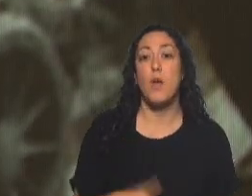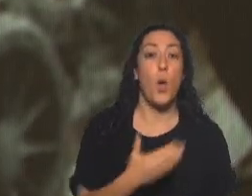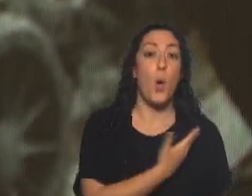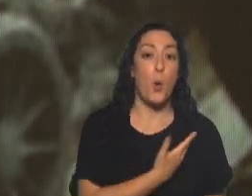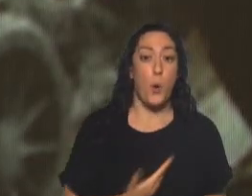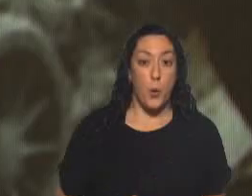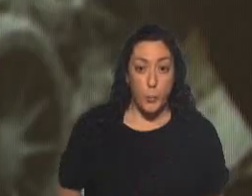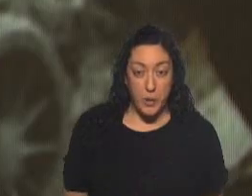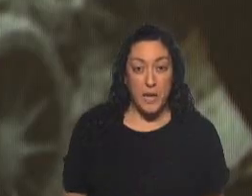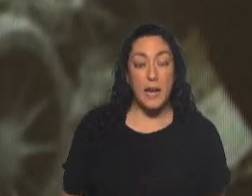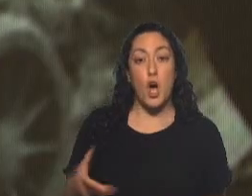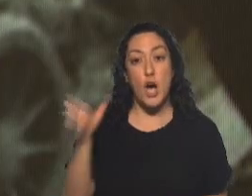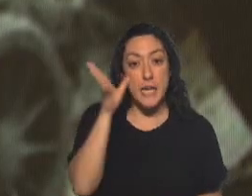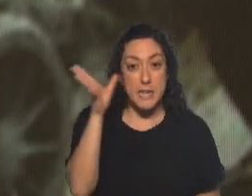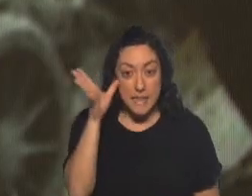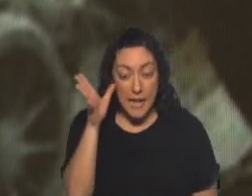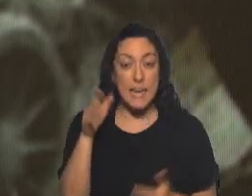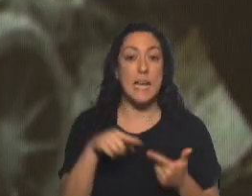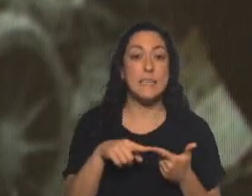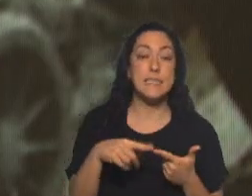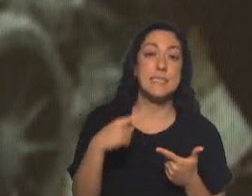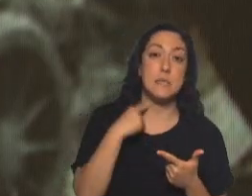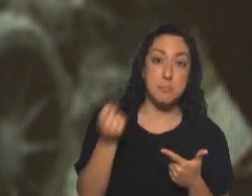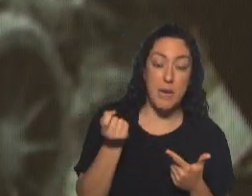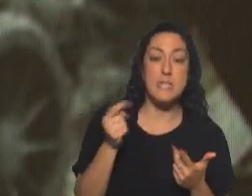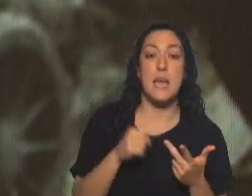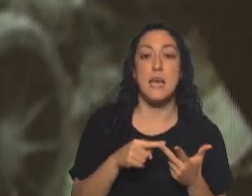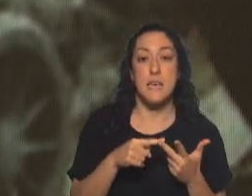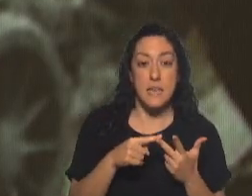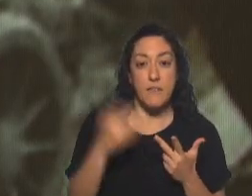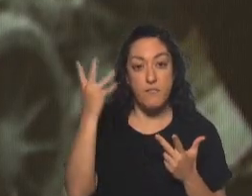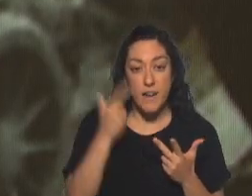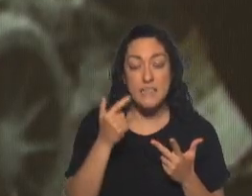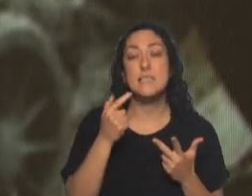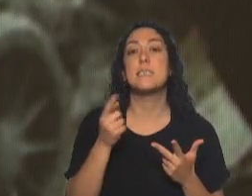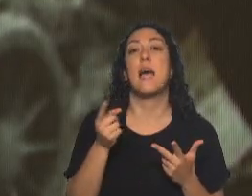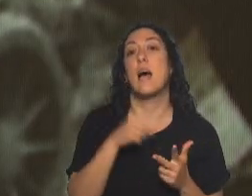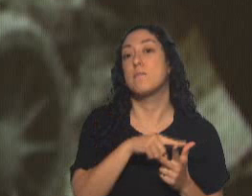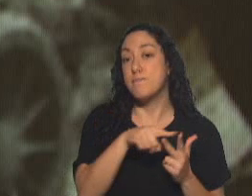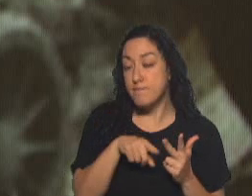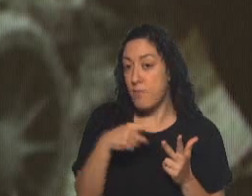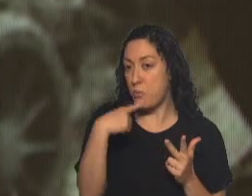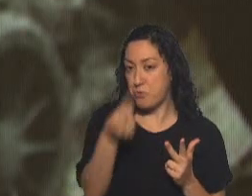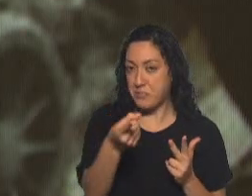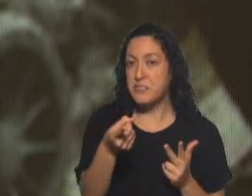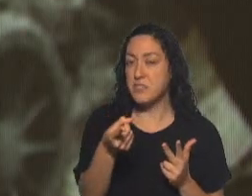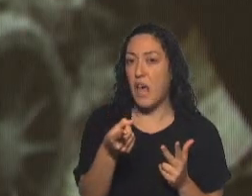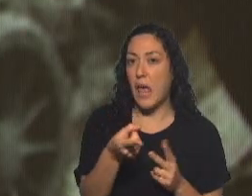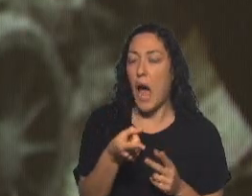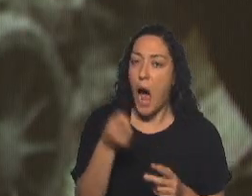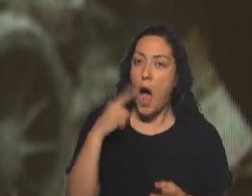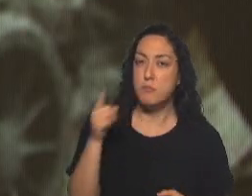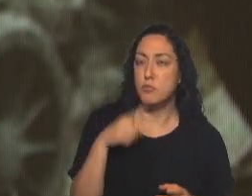de Giorgia Meloni en Italia, el de Pedro Sánchez en España y Emmanuel Macron en Francia, que fueron los primeros que salieron